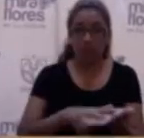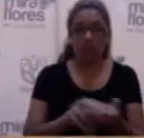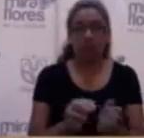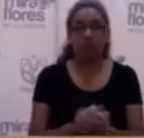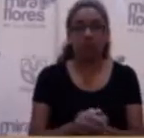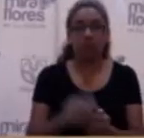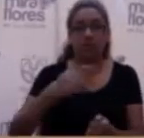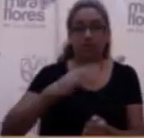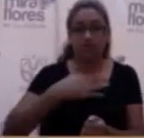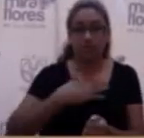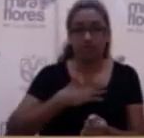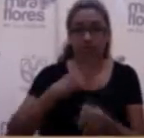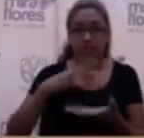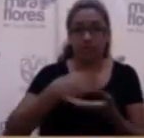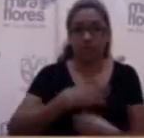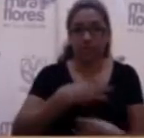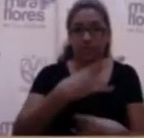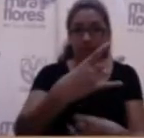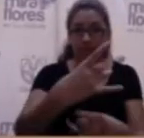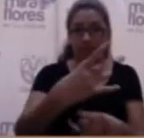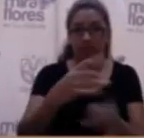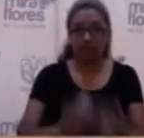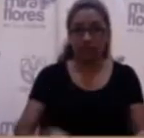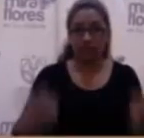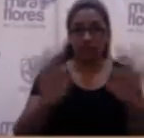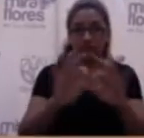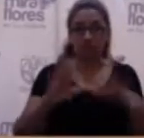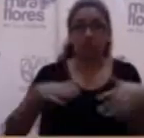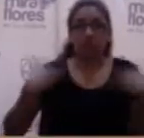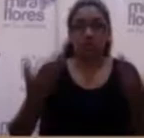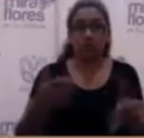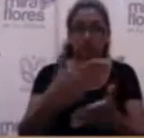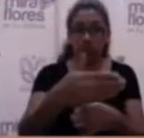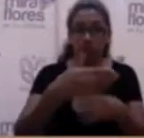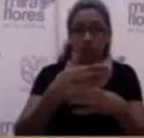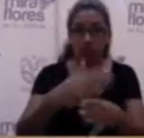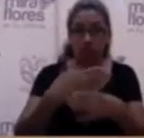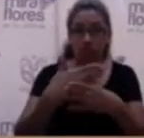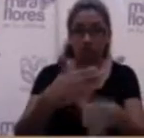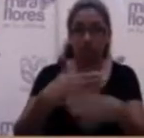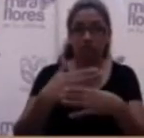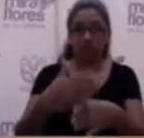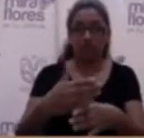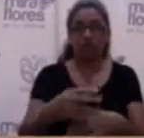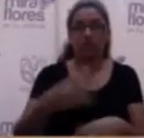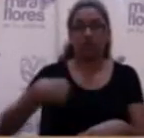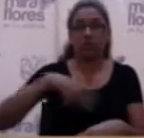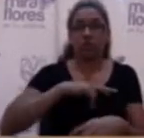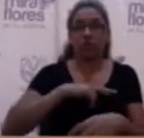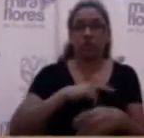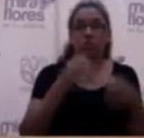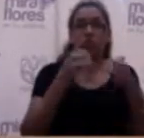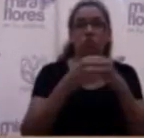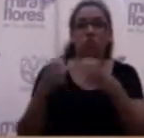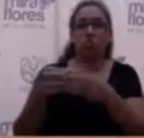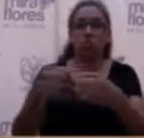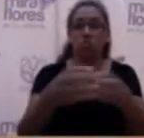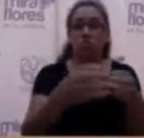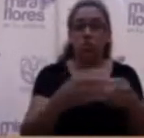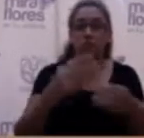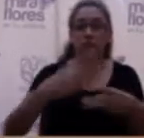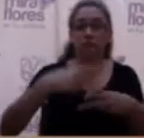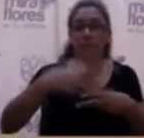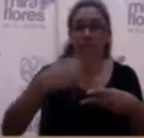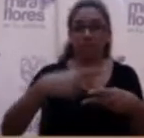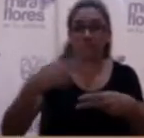aprobara. Y es de nuestro interés que esta información al detalle la podamos compartir con nuestras juntas vecinales, a la